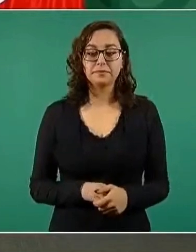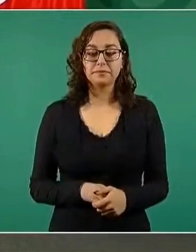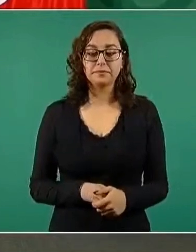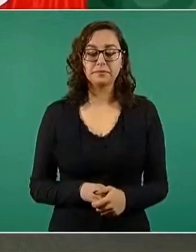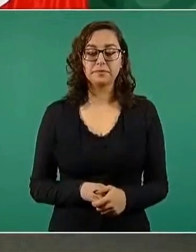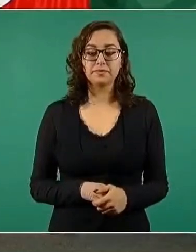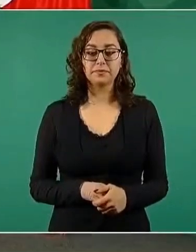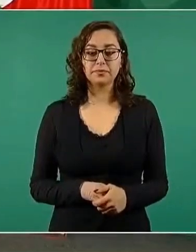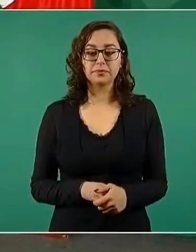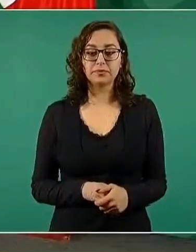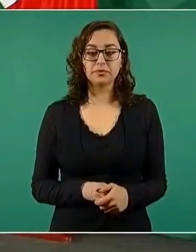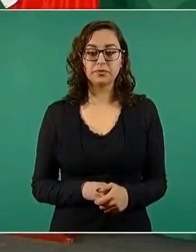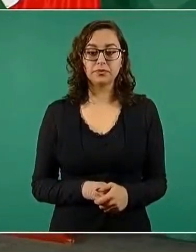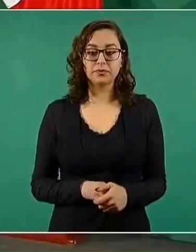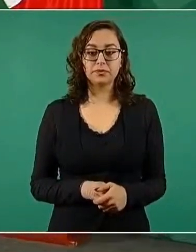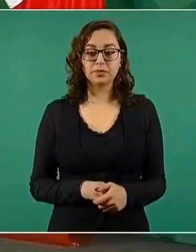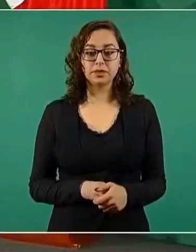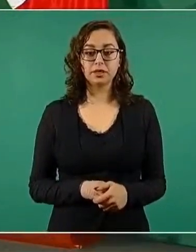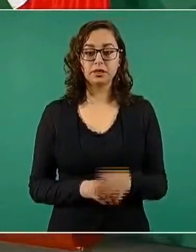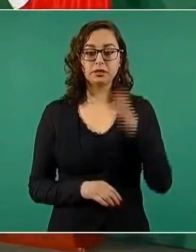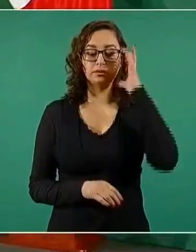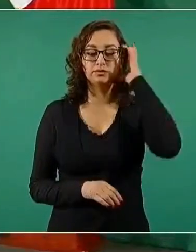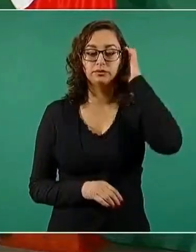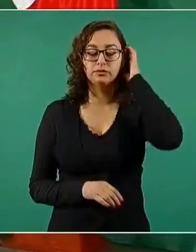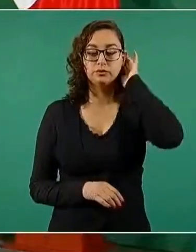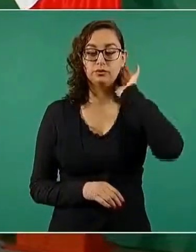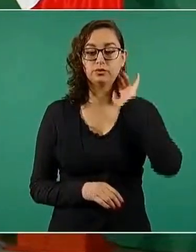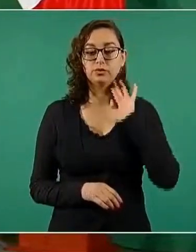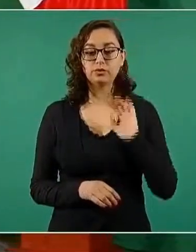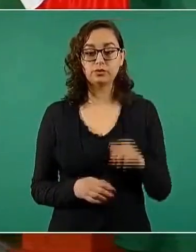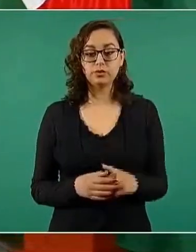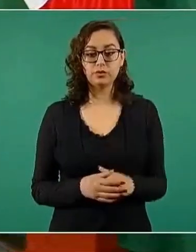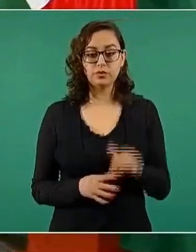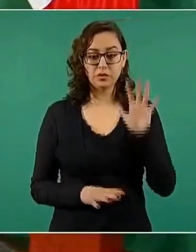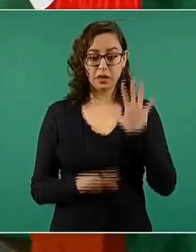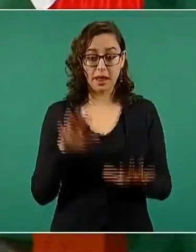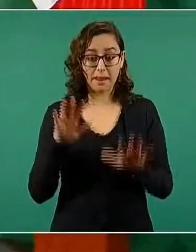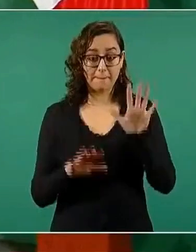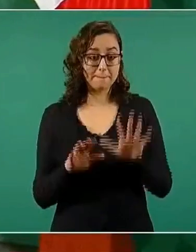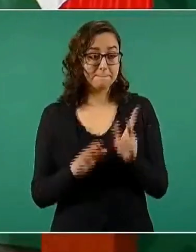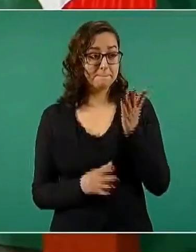A veces son deudas de corto plazo